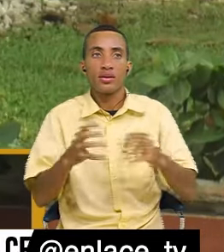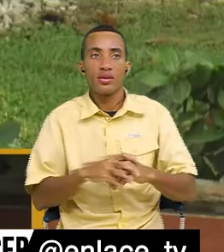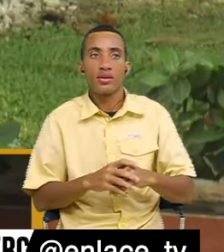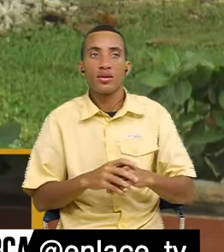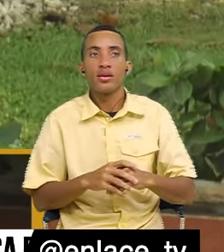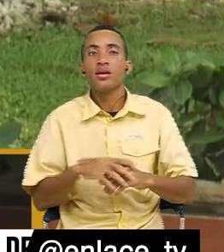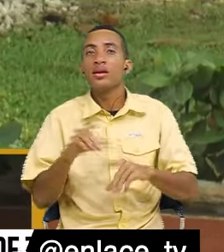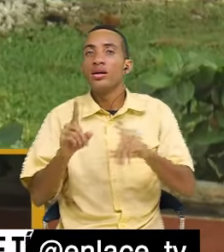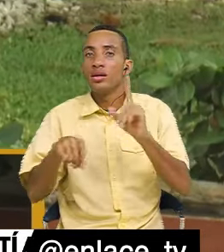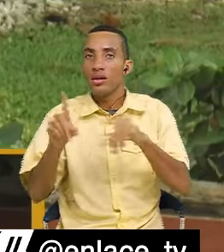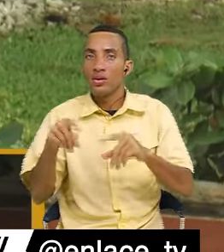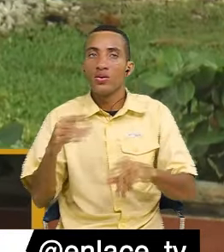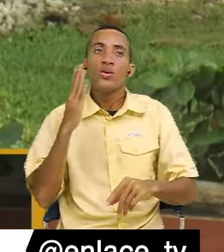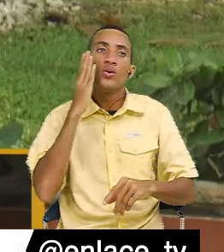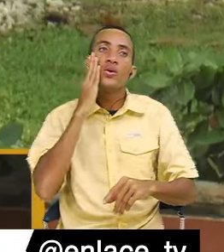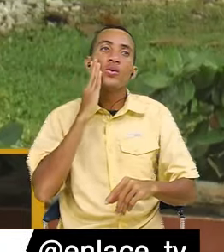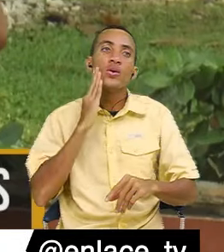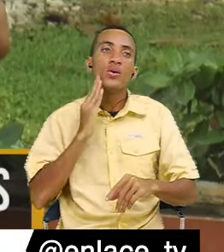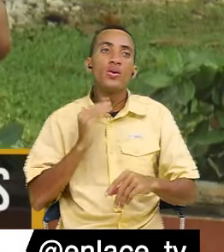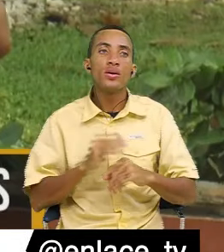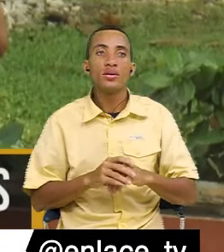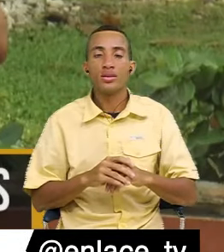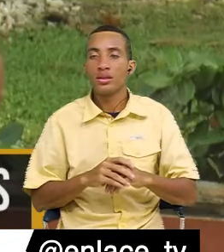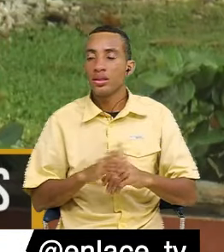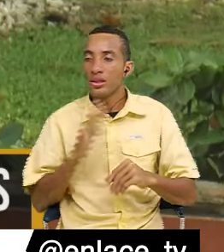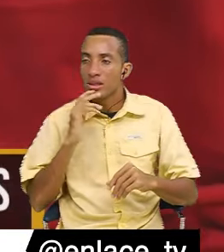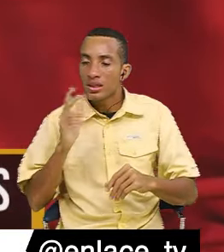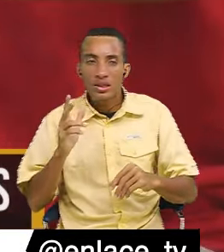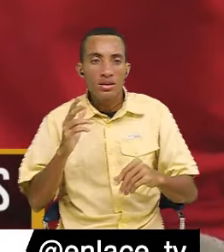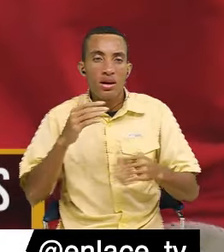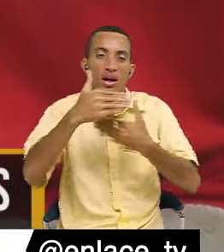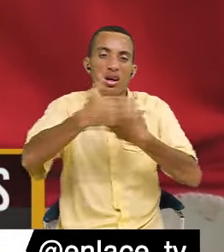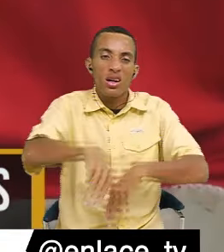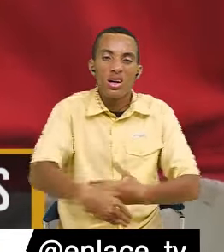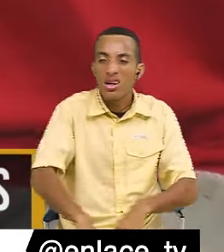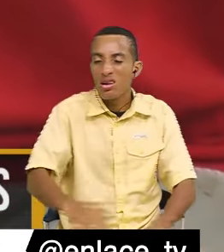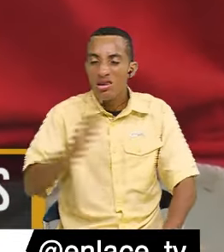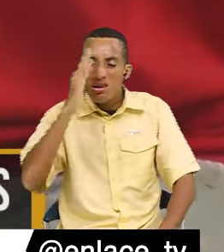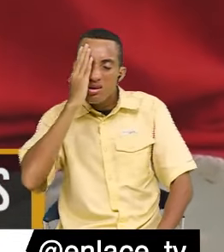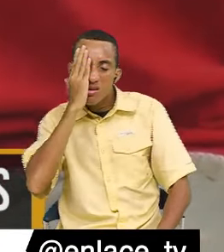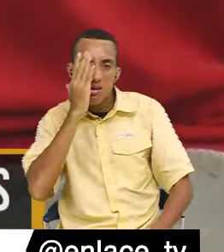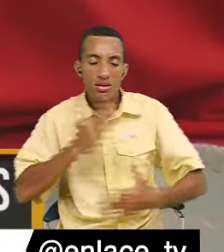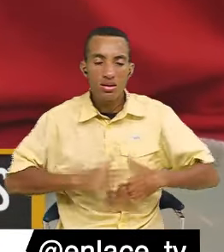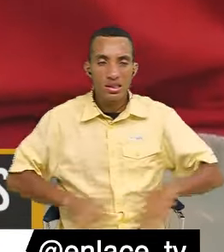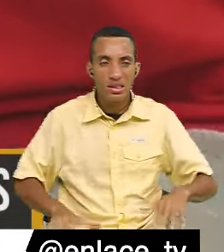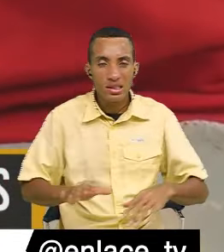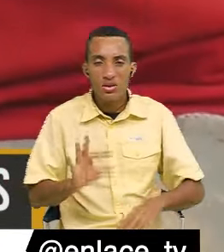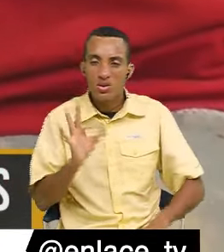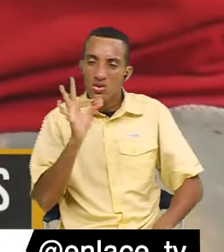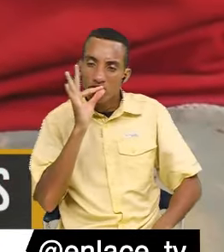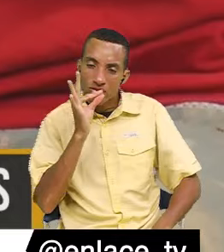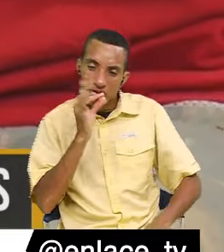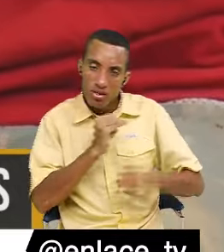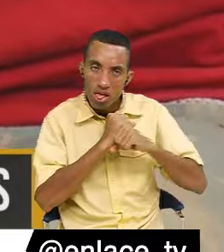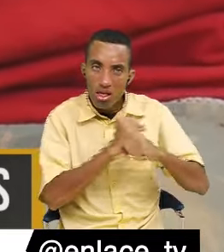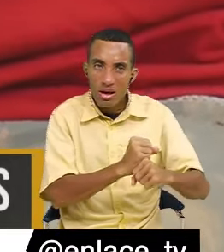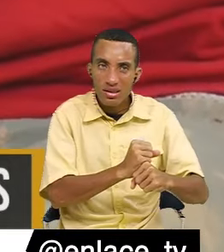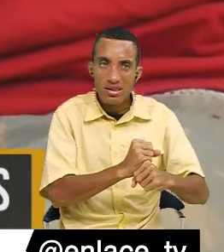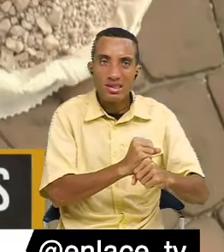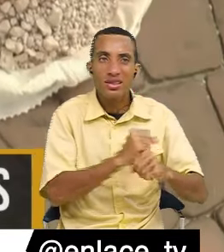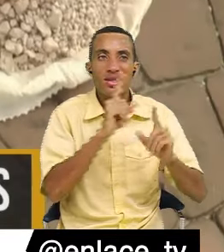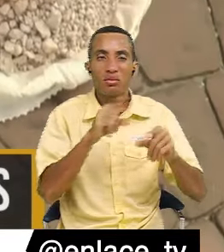aquella juventud, sacarla de las calles, donde hace mucho tiempo, hace mucho poquito y corto me encontraba también